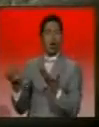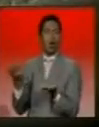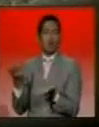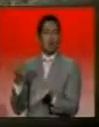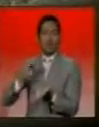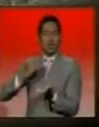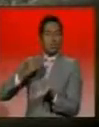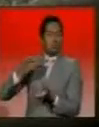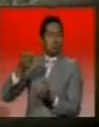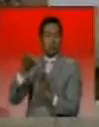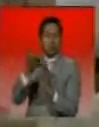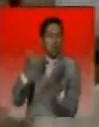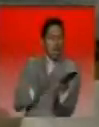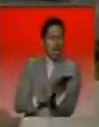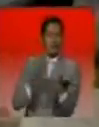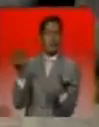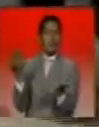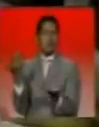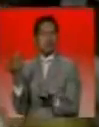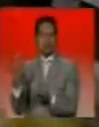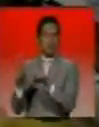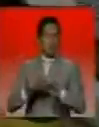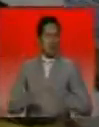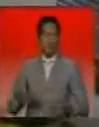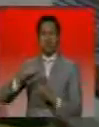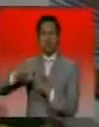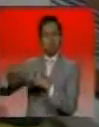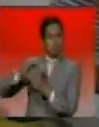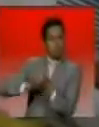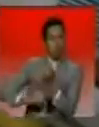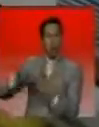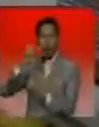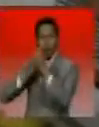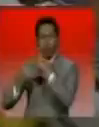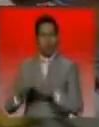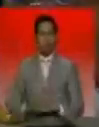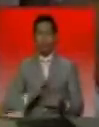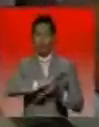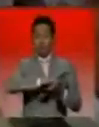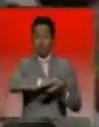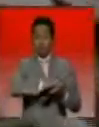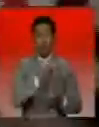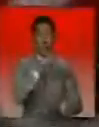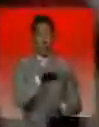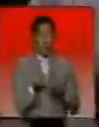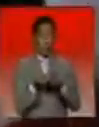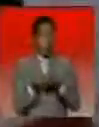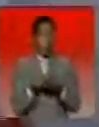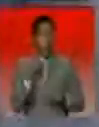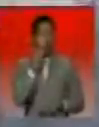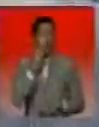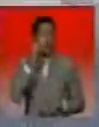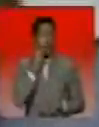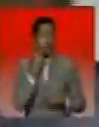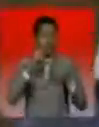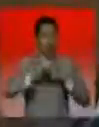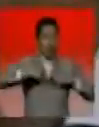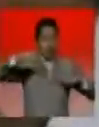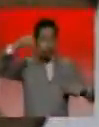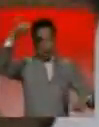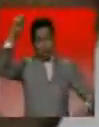comer con verde, con maduro. A ver, ¿este cuál es? El queso judito, que dice usted que se hace como chicle. A ver, vamos a probarlo, a ver qué tal están.